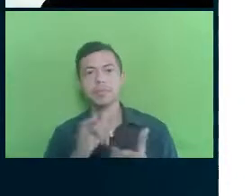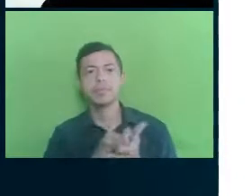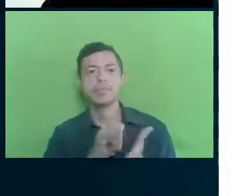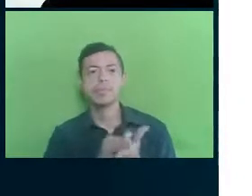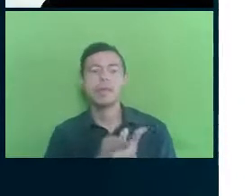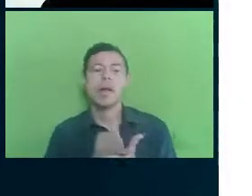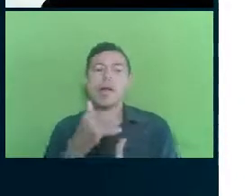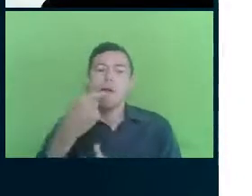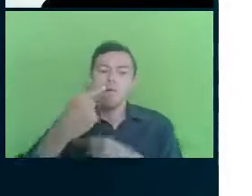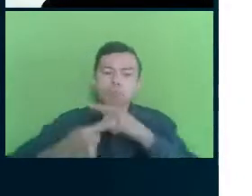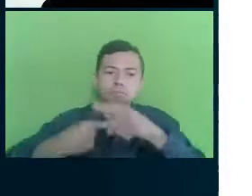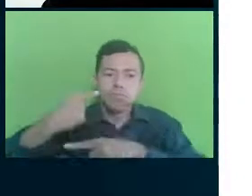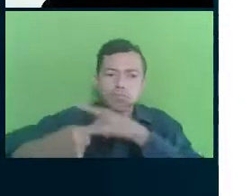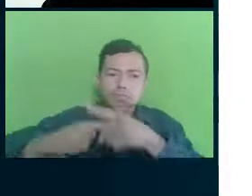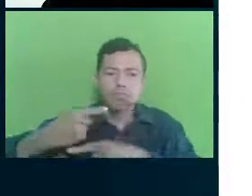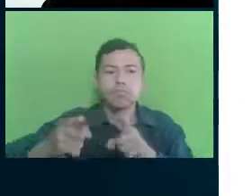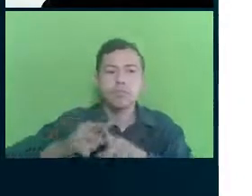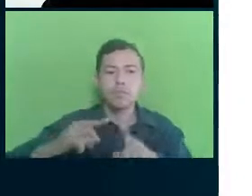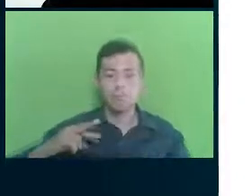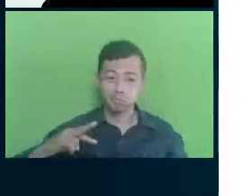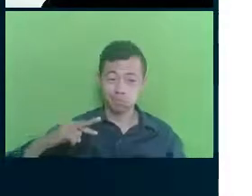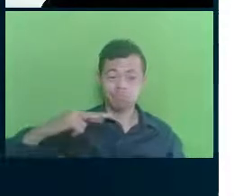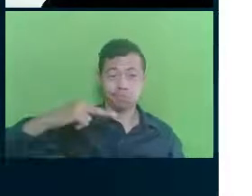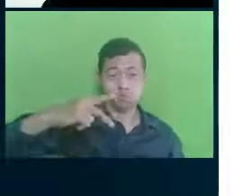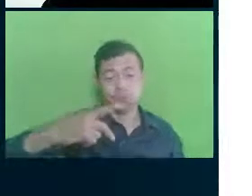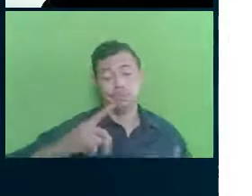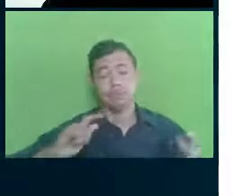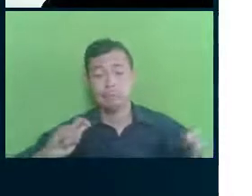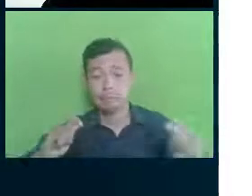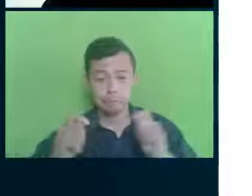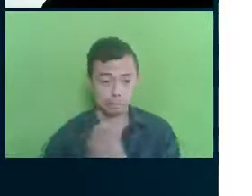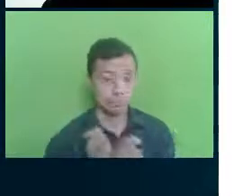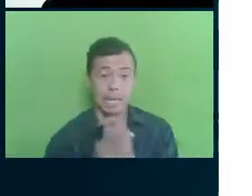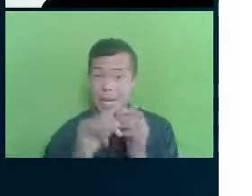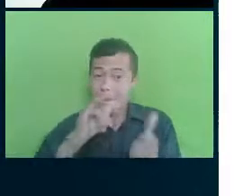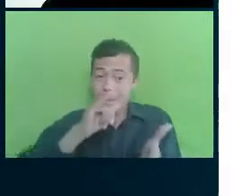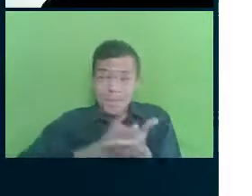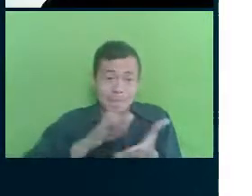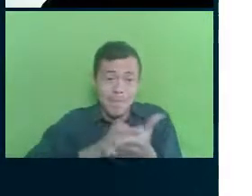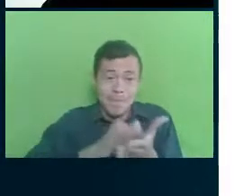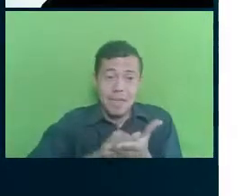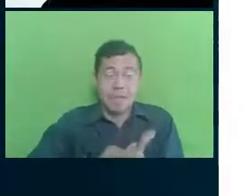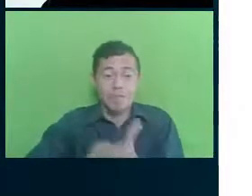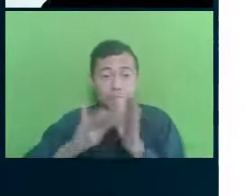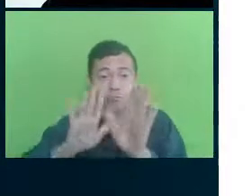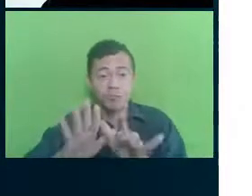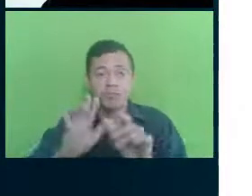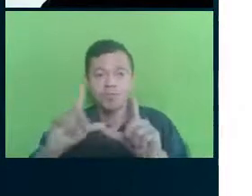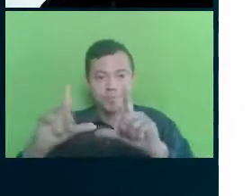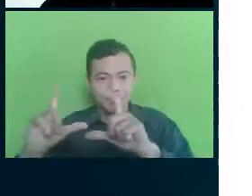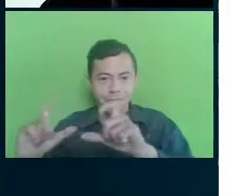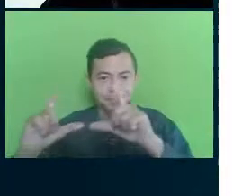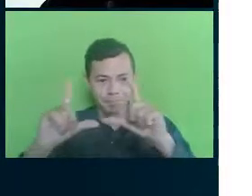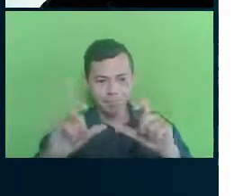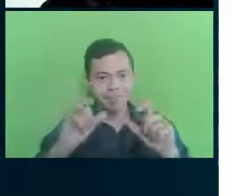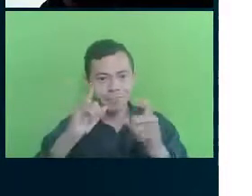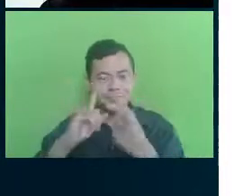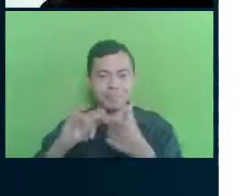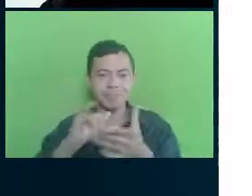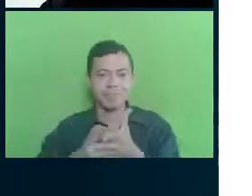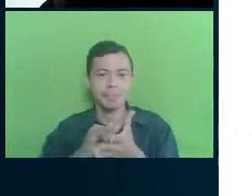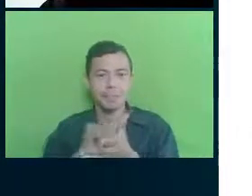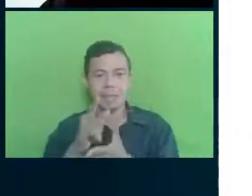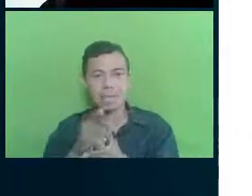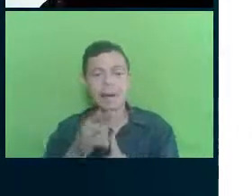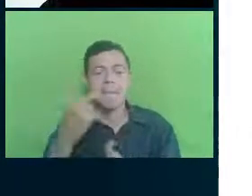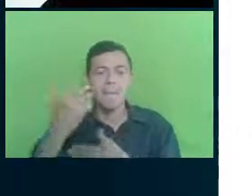evolución de la inteligencia artificial es el mismo paradigma al final del ejercicio. Tengo una entrada que son las imágenes, que son unas imágenes